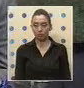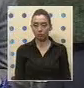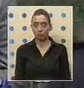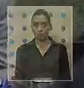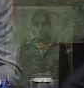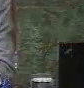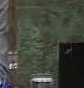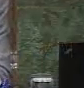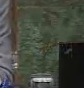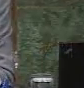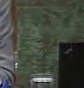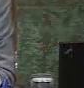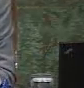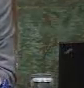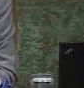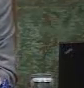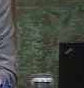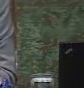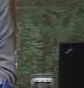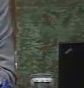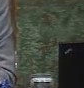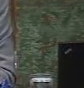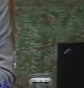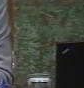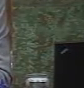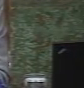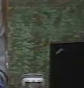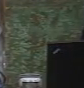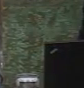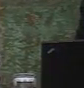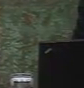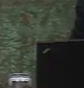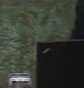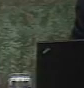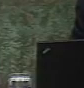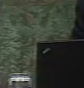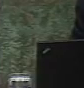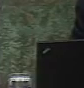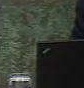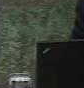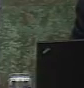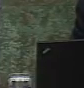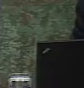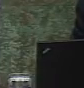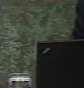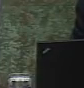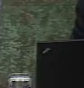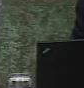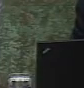Gracias, diputado Ojeda. Tiene la palabra el diputado Manuel Monsalve.